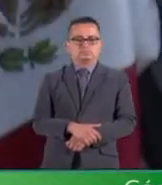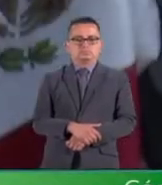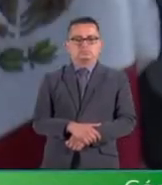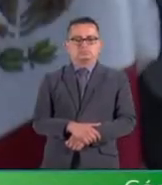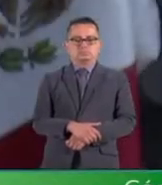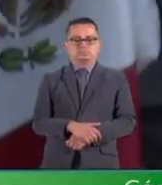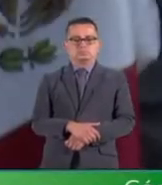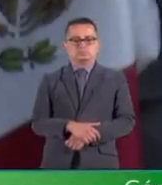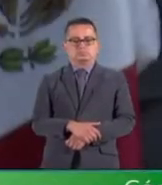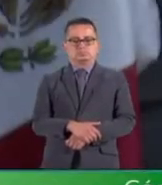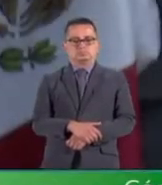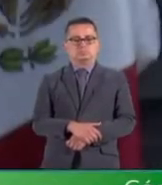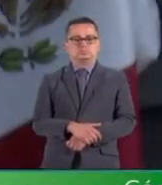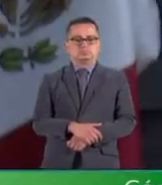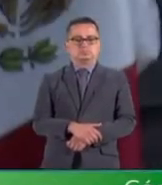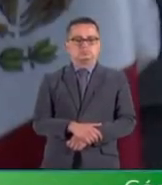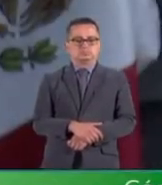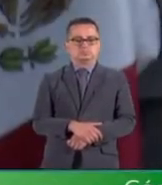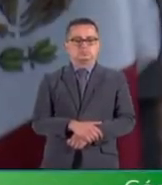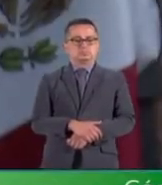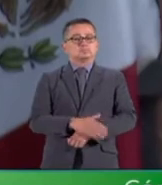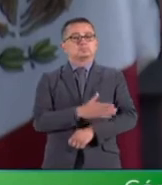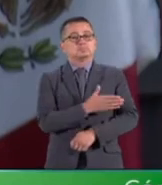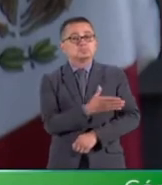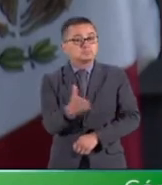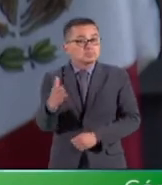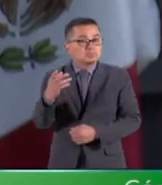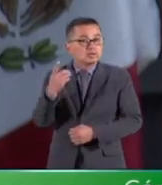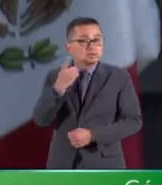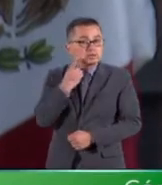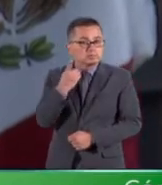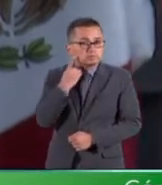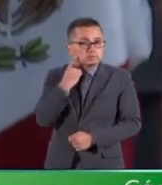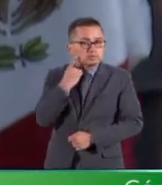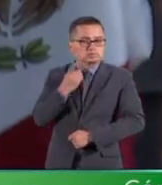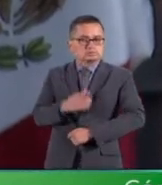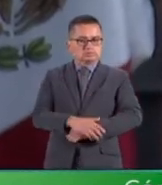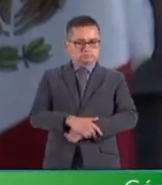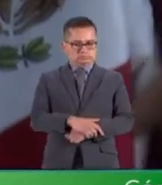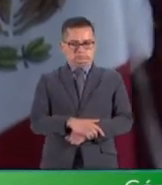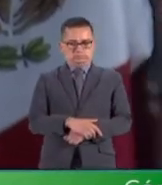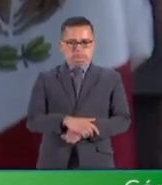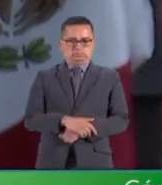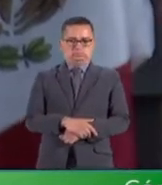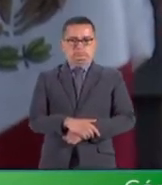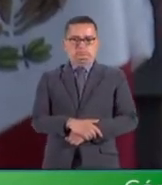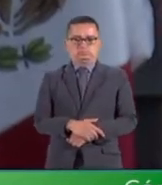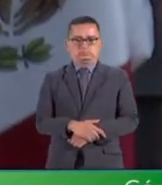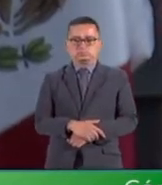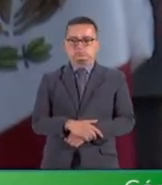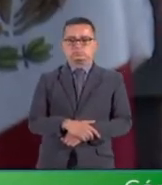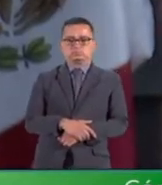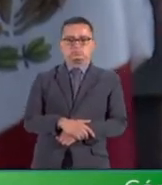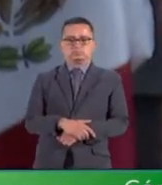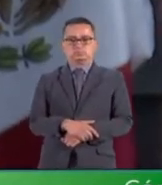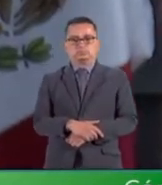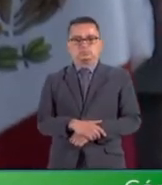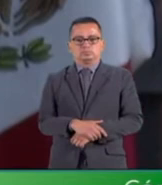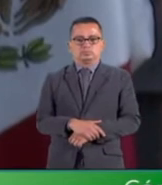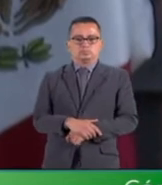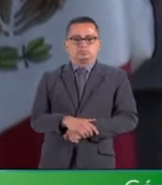Diputadas y diputados, el motivo que nos tiene